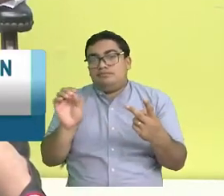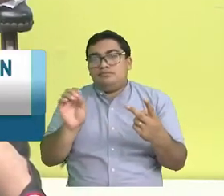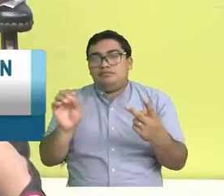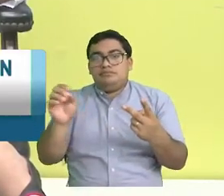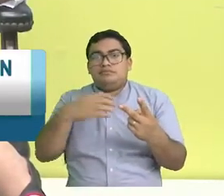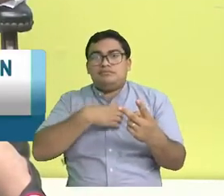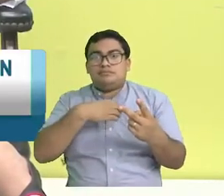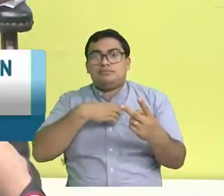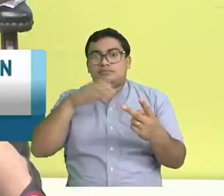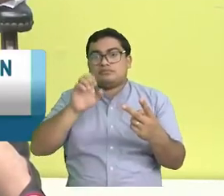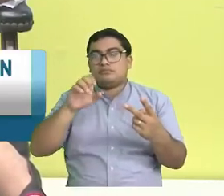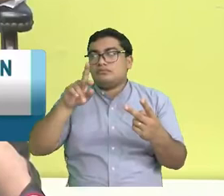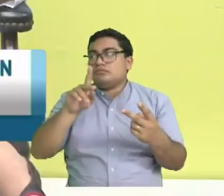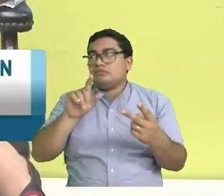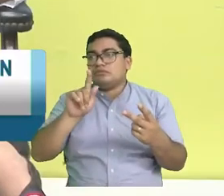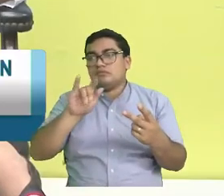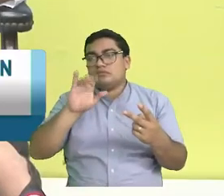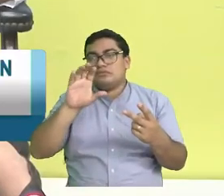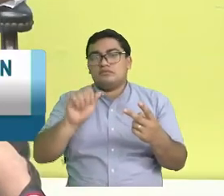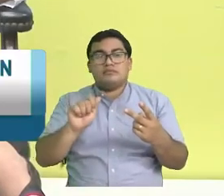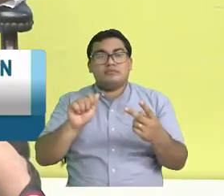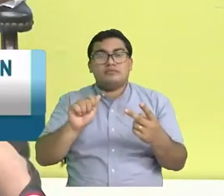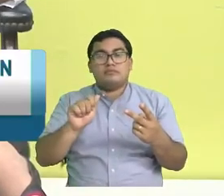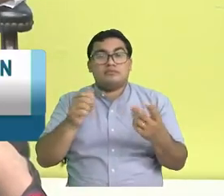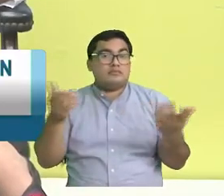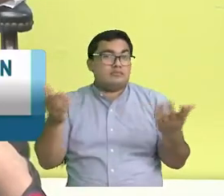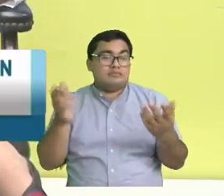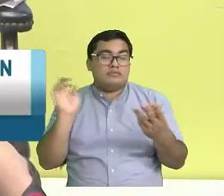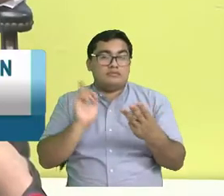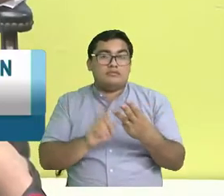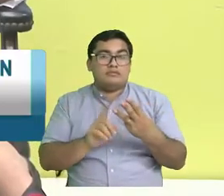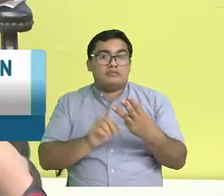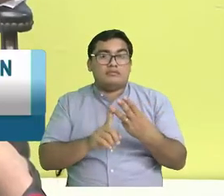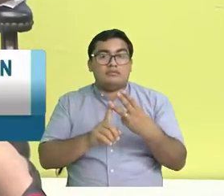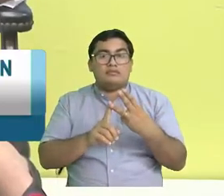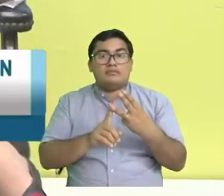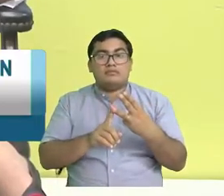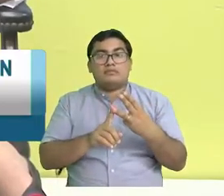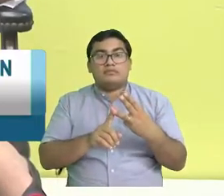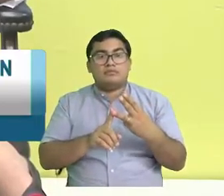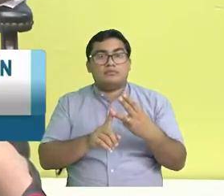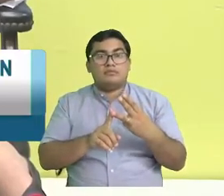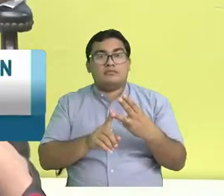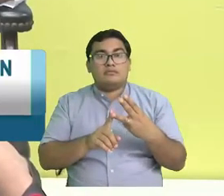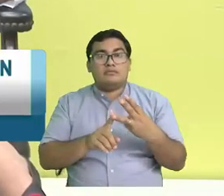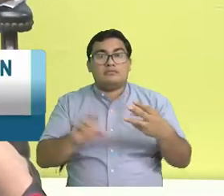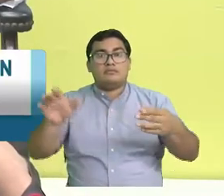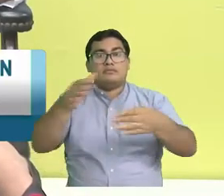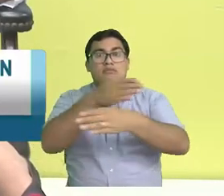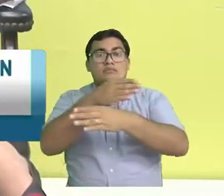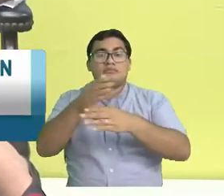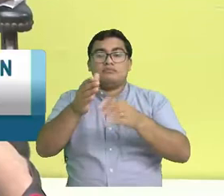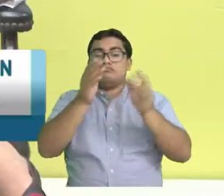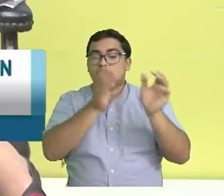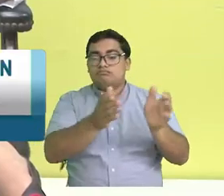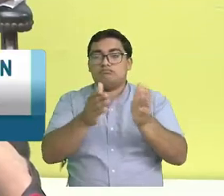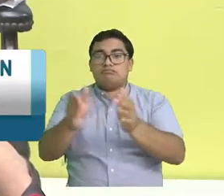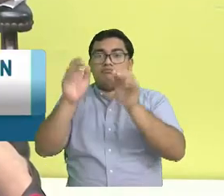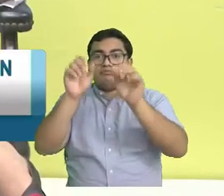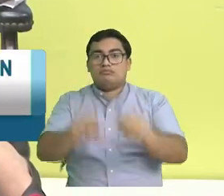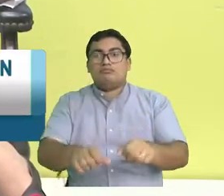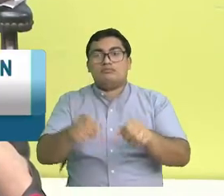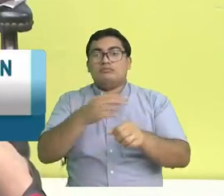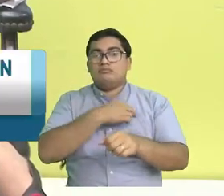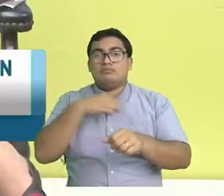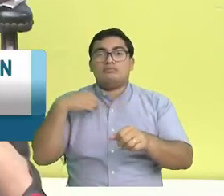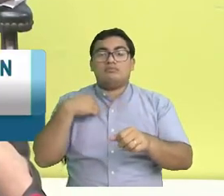nivel hepática que le esté produciendo un comportamiento anormal, ¿ya? Entonces, son diferentes cosas que se pueden ver en sangre.